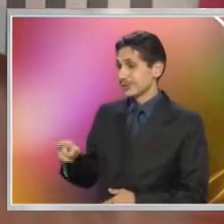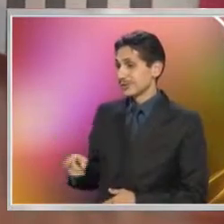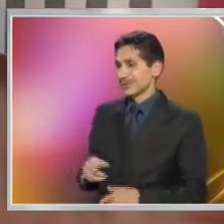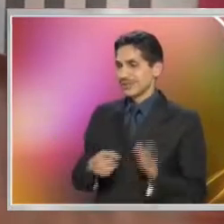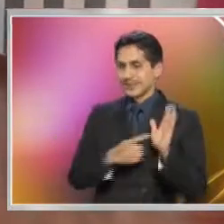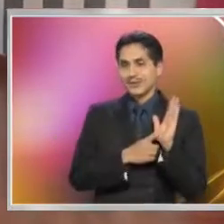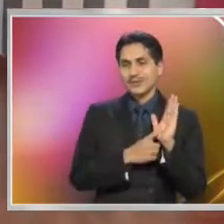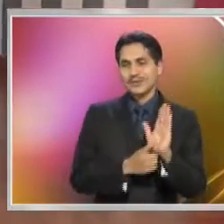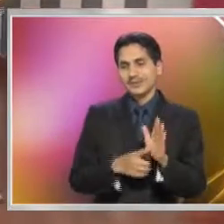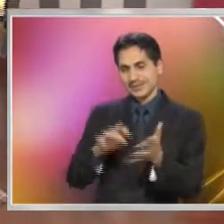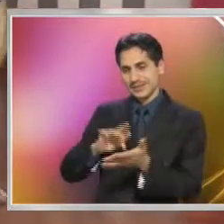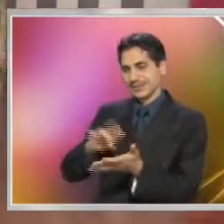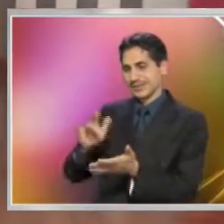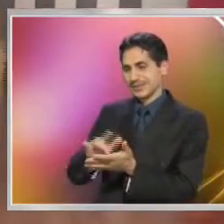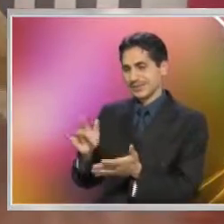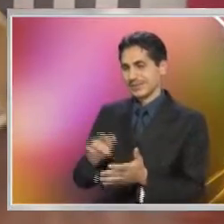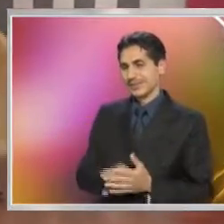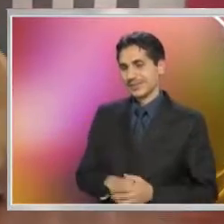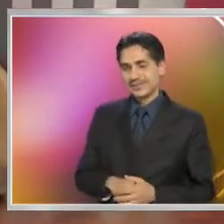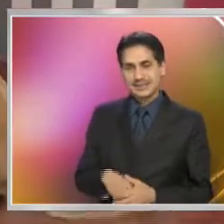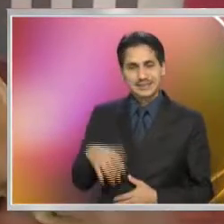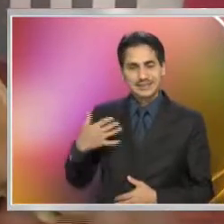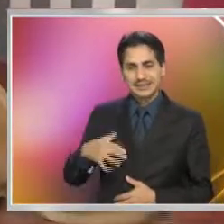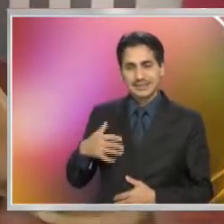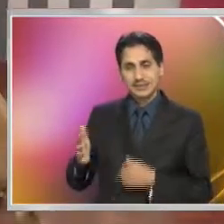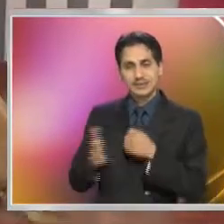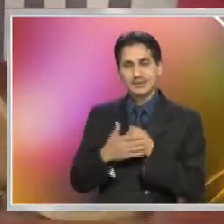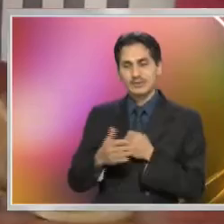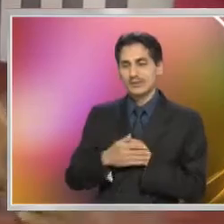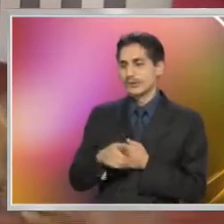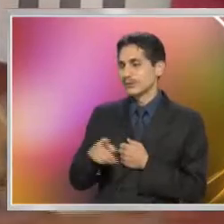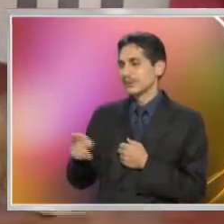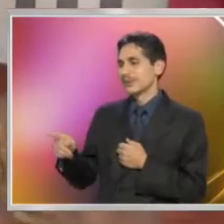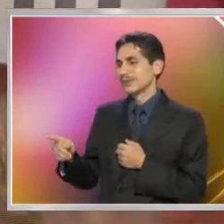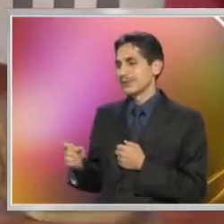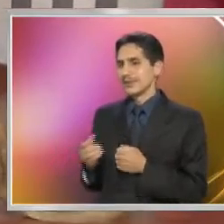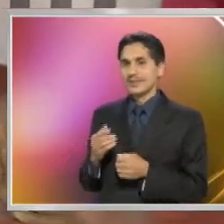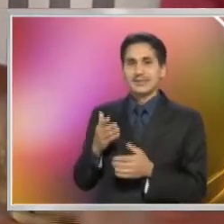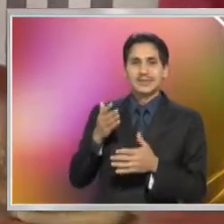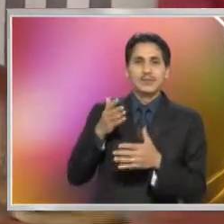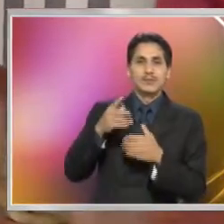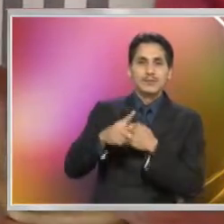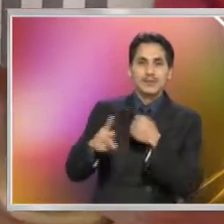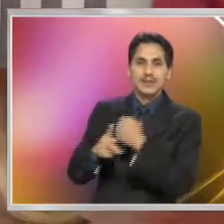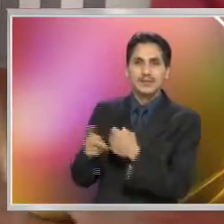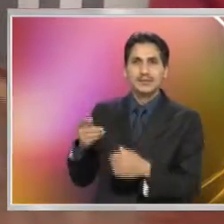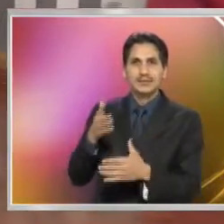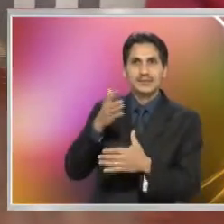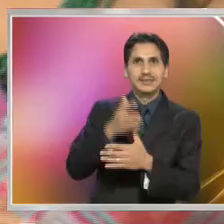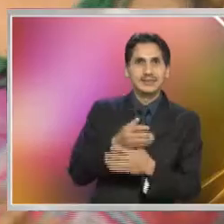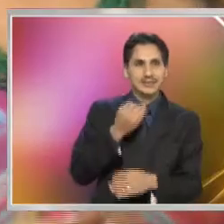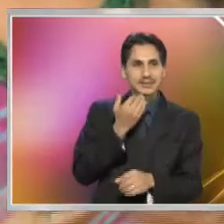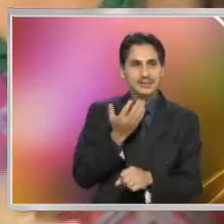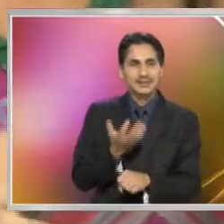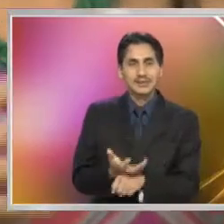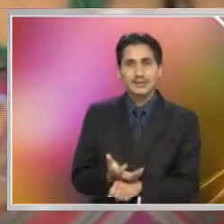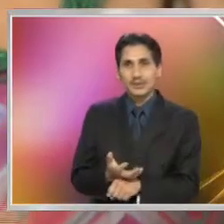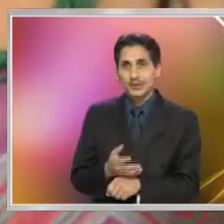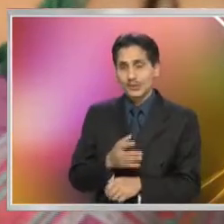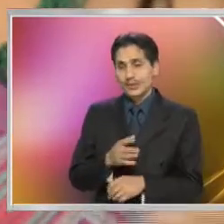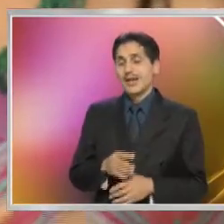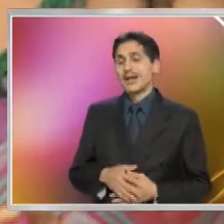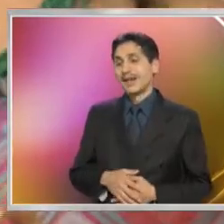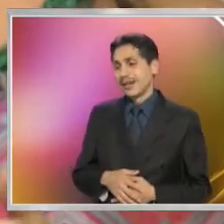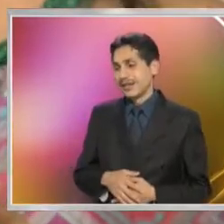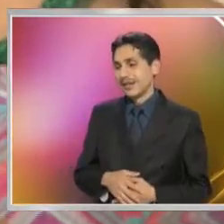rutina que nos regalaron Merlina y tú. Y de verdad les deseamos todo el éxito, Así es, Gustavo. éxito. Muchas Yo gracias. te voy a pedir un favor. Sí. Que cuando